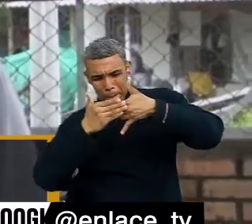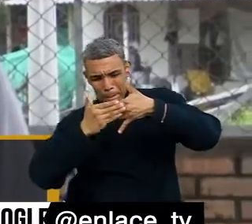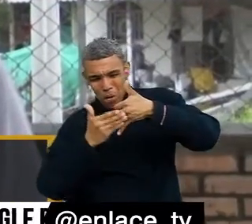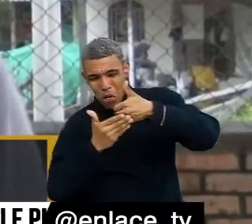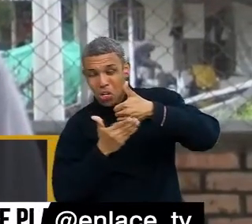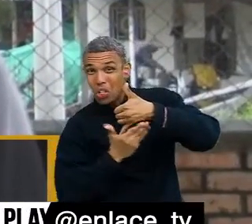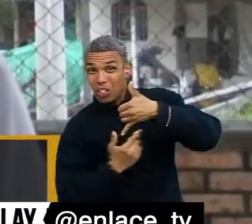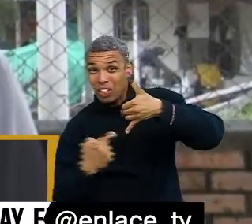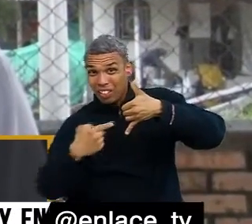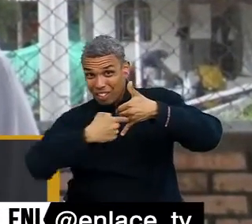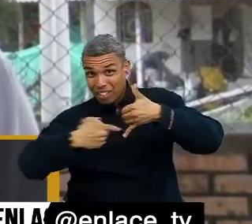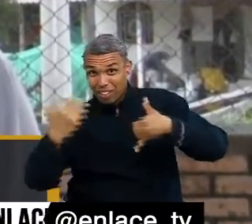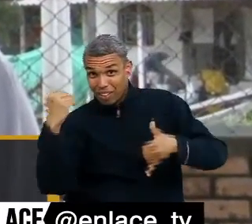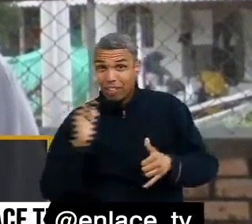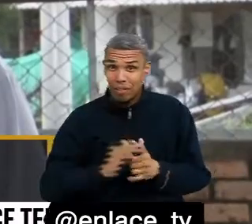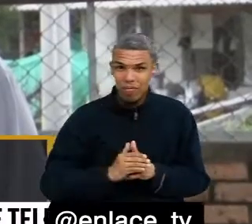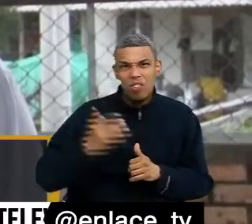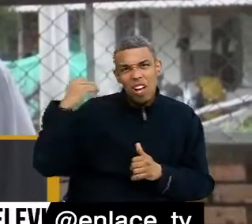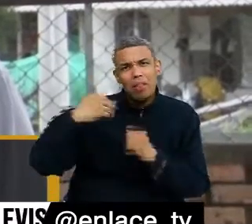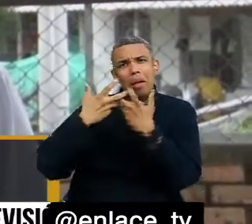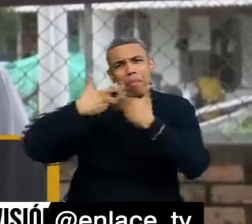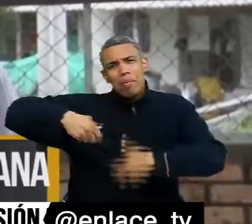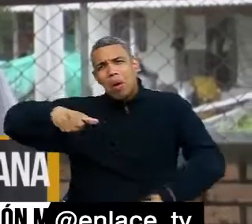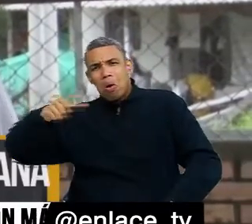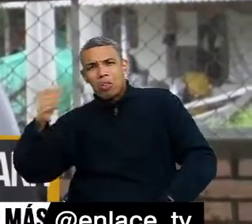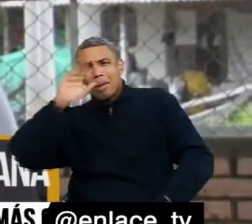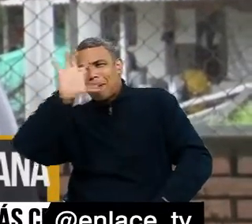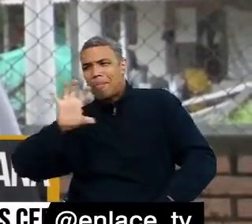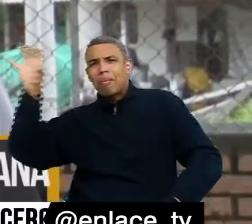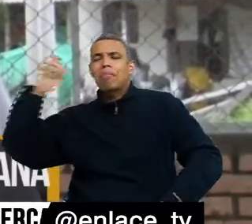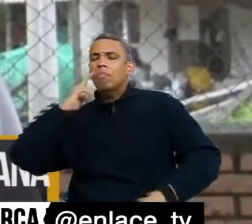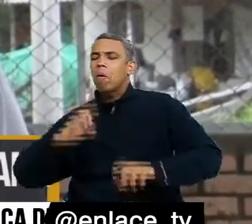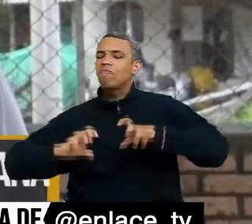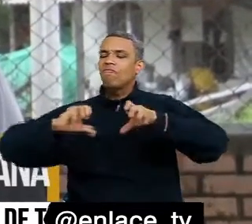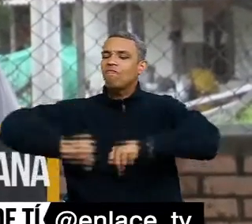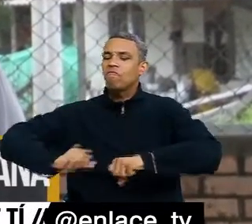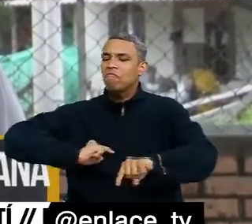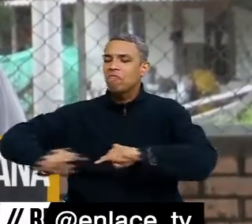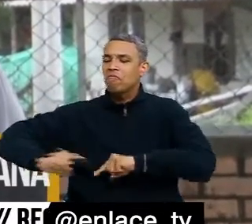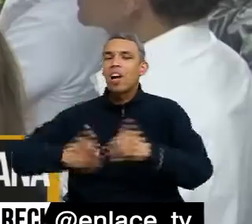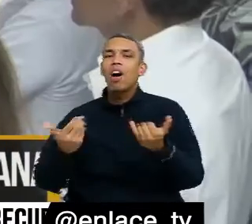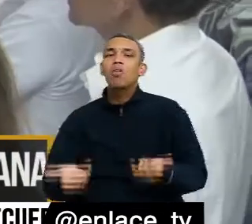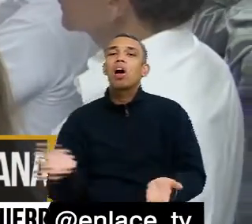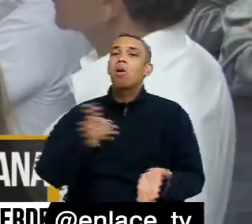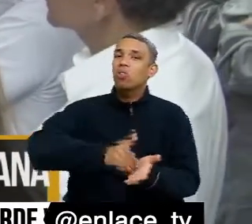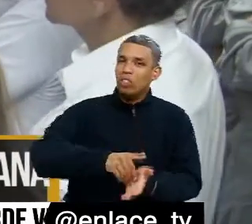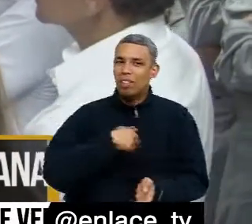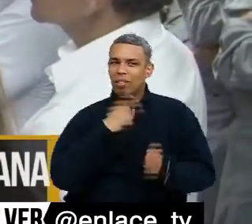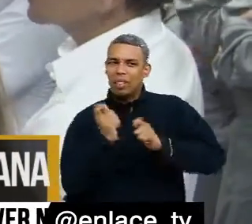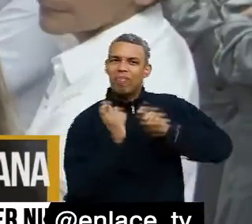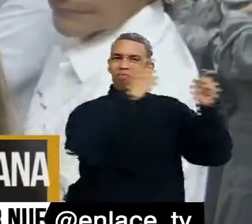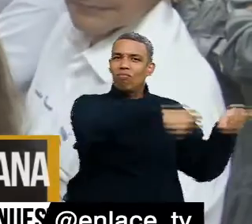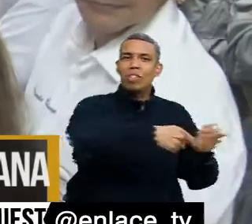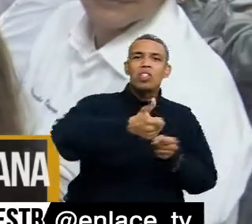muchísima alegría, pero para el pueblo colombiano, ya que esta lucha con la cual hoy